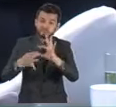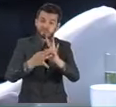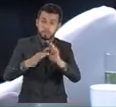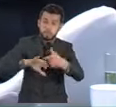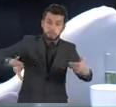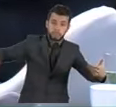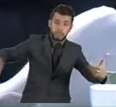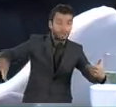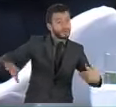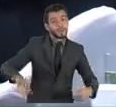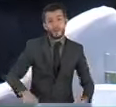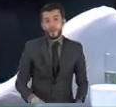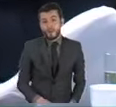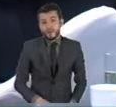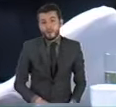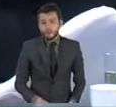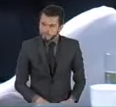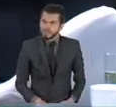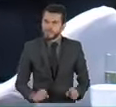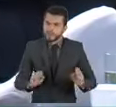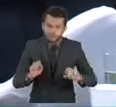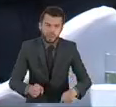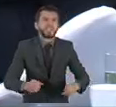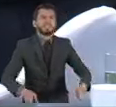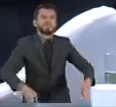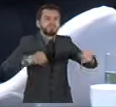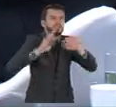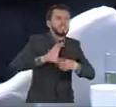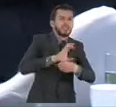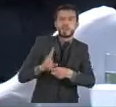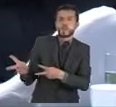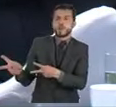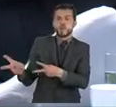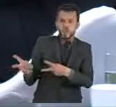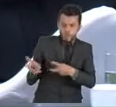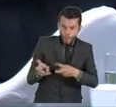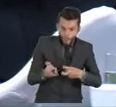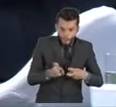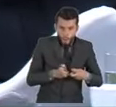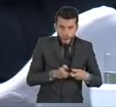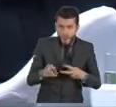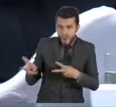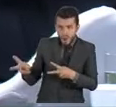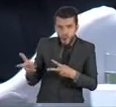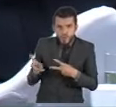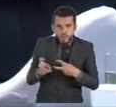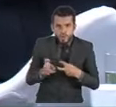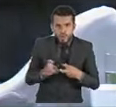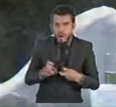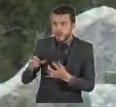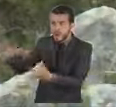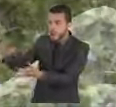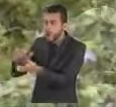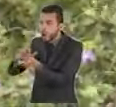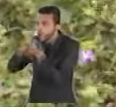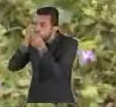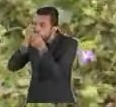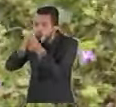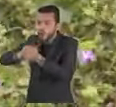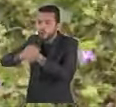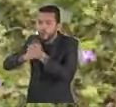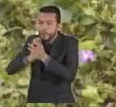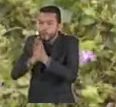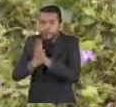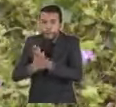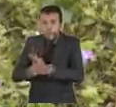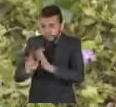No podemos seguir haciendo ciudades a expensas de la calidad de vida, de la pobreza y exclusión cada